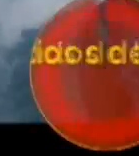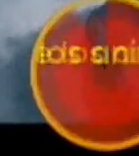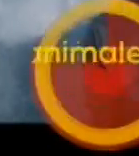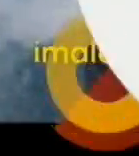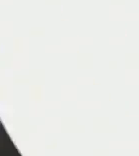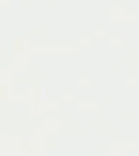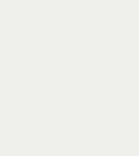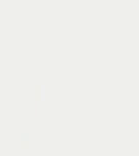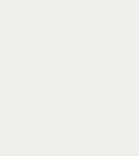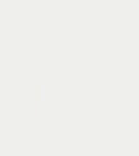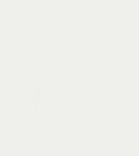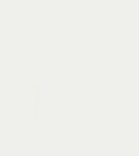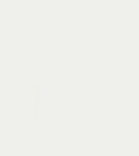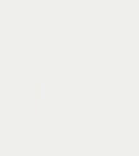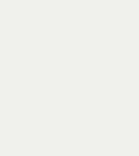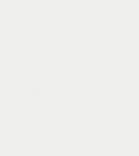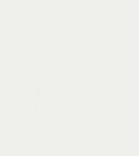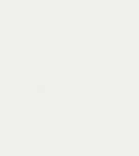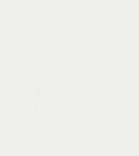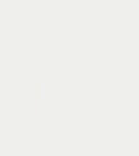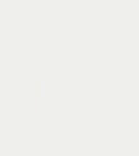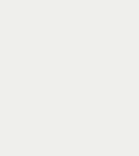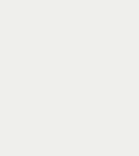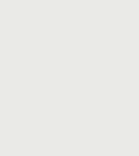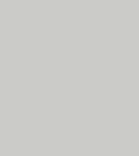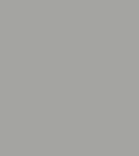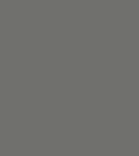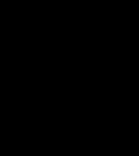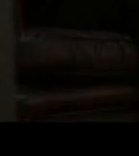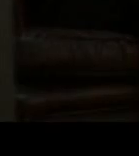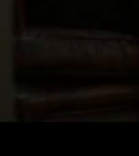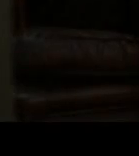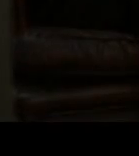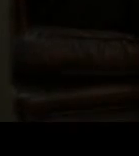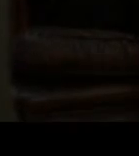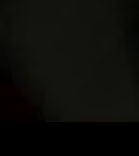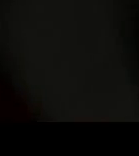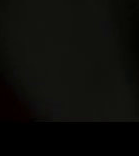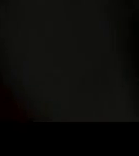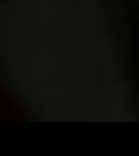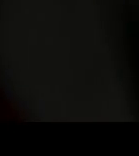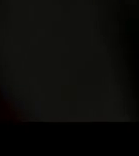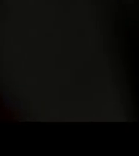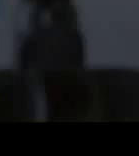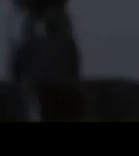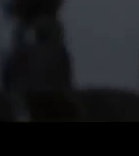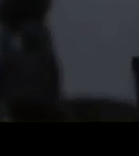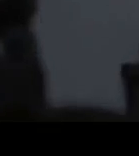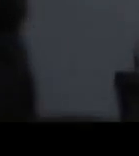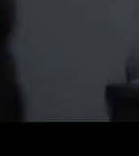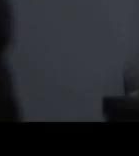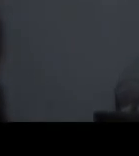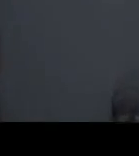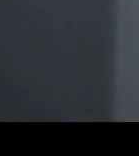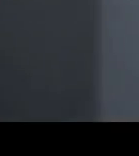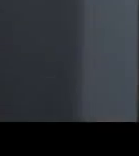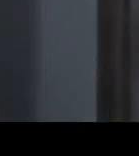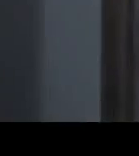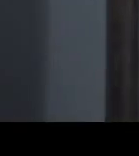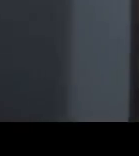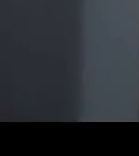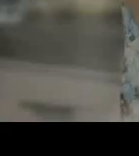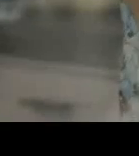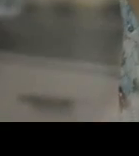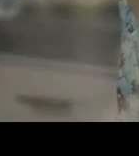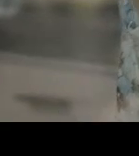horas. Ecuador TV, somos todos. Desde que llevé mi oficina a la casa, todo está mucho más tranquilo, doctor.